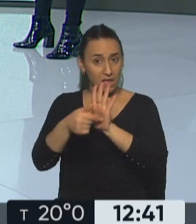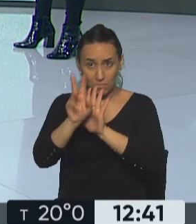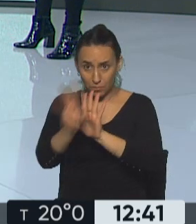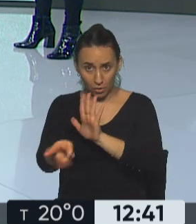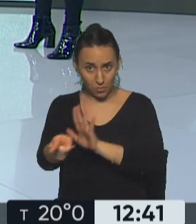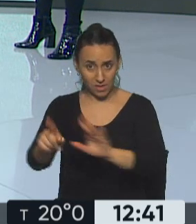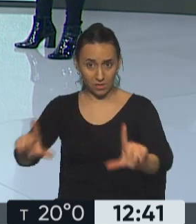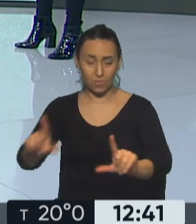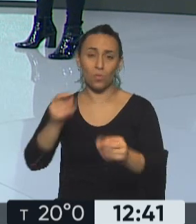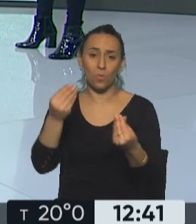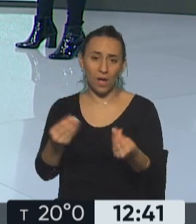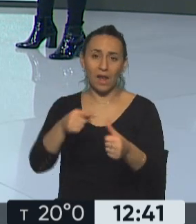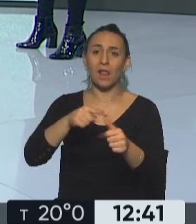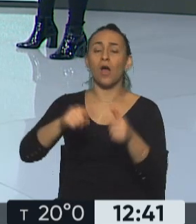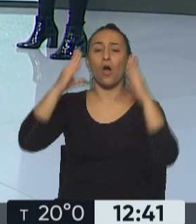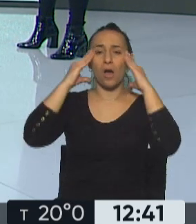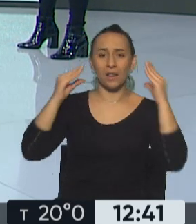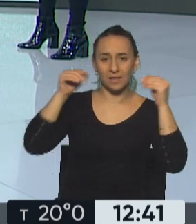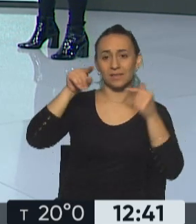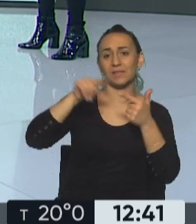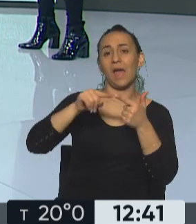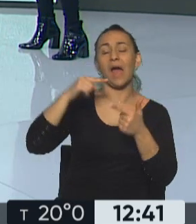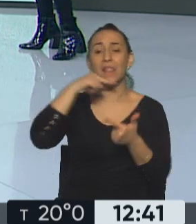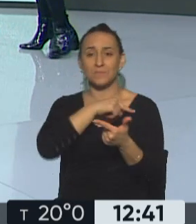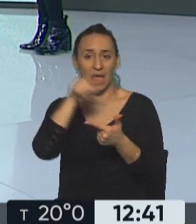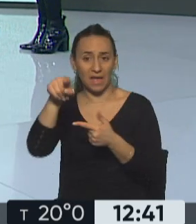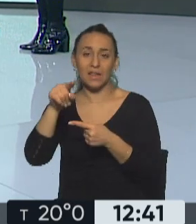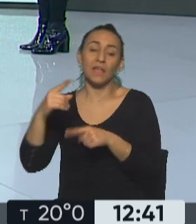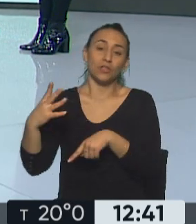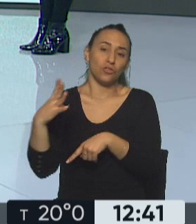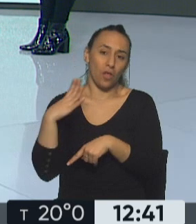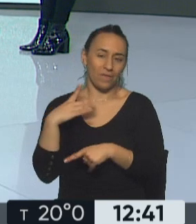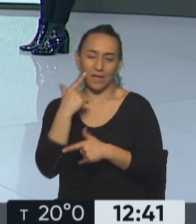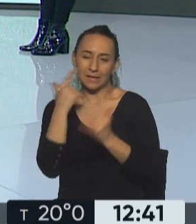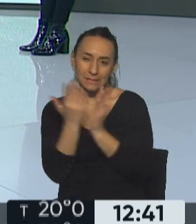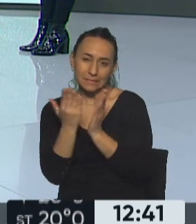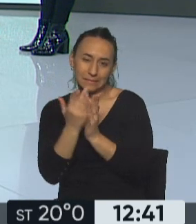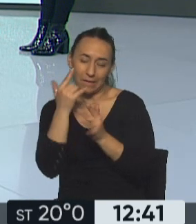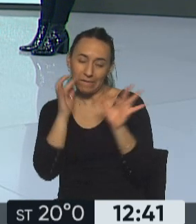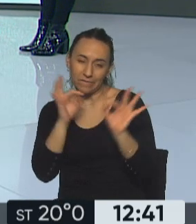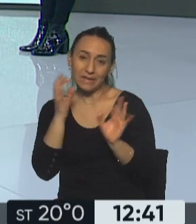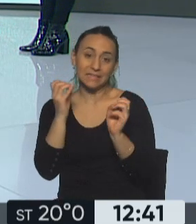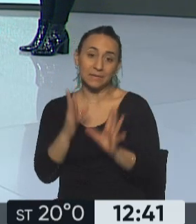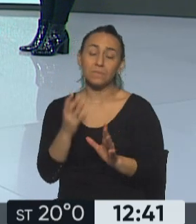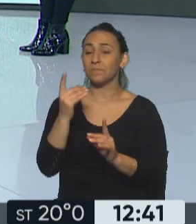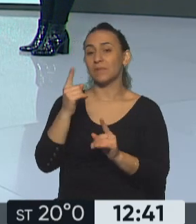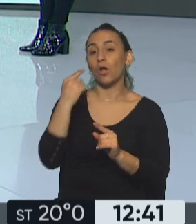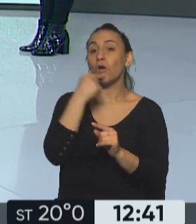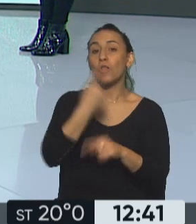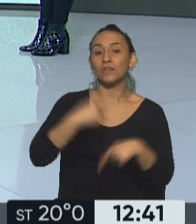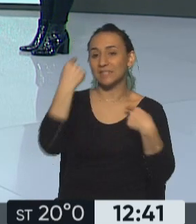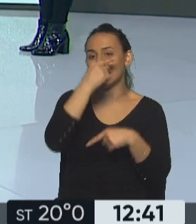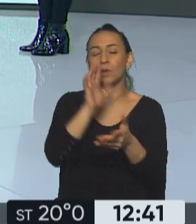decíamos, Países Bajos, Alemania, y en estudio o implantación parcial, el celeste. Tenemos Argentina,